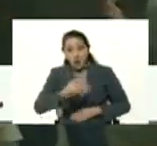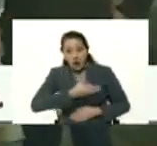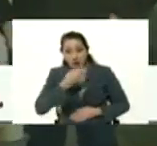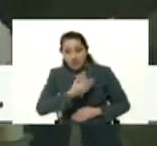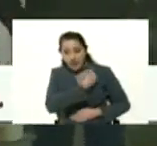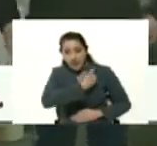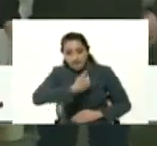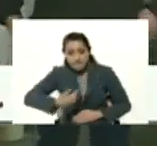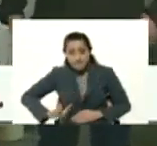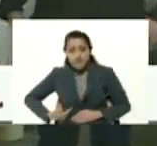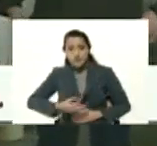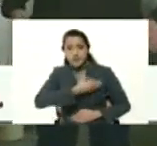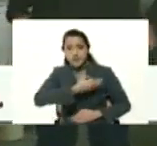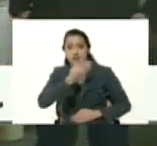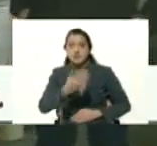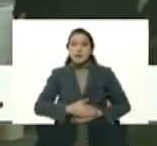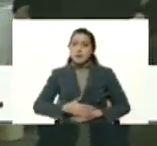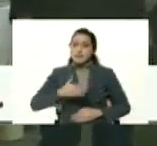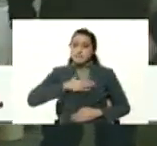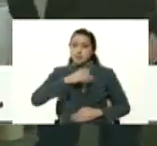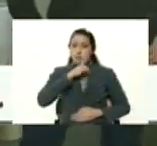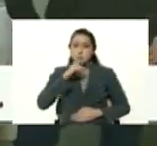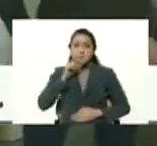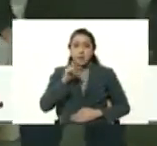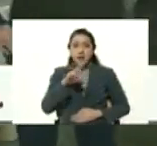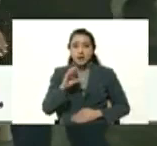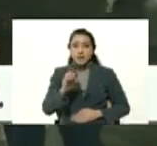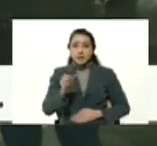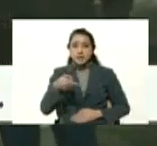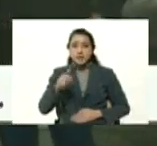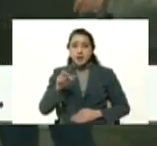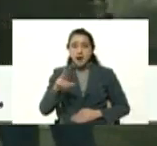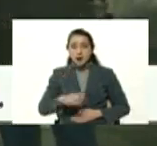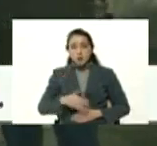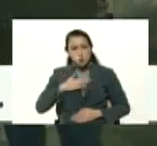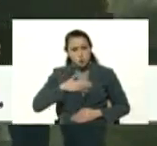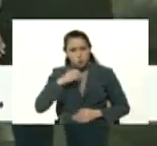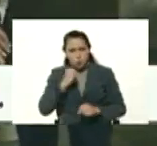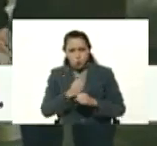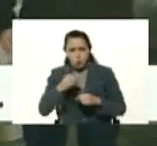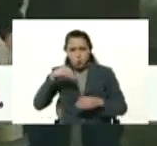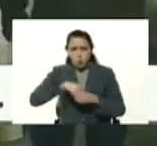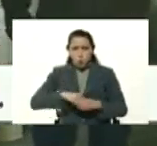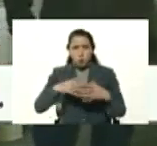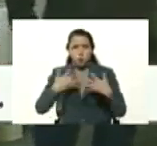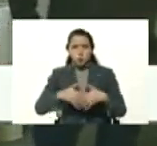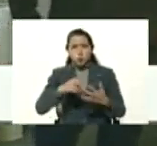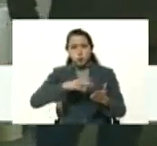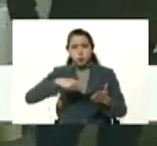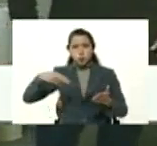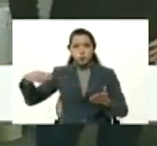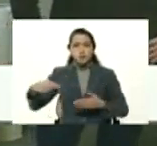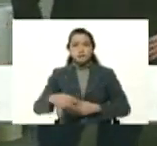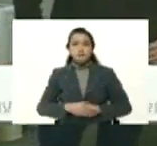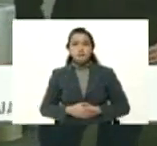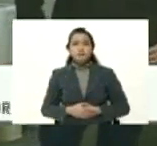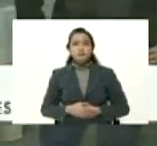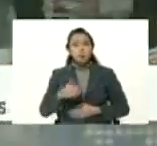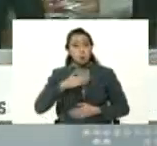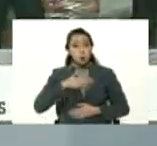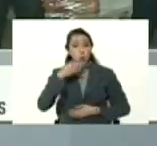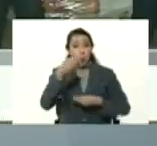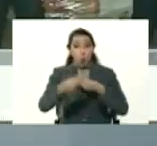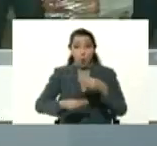señor presidente. Mi nombre es Richard Ledesma, que trabajo acá en la planta Pastas Alegri. Hago y